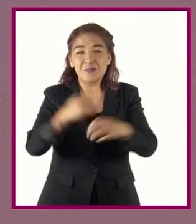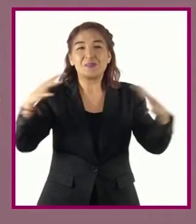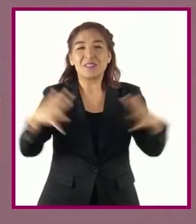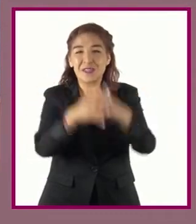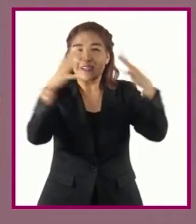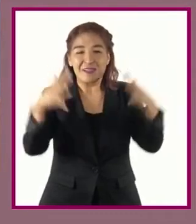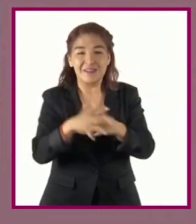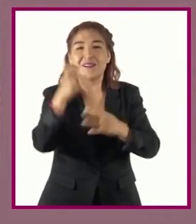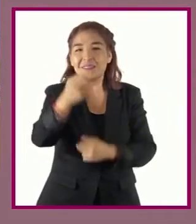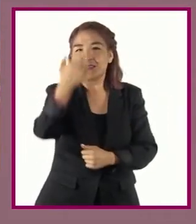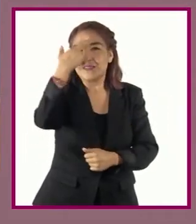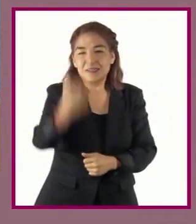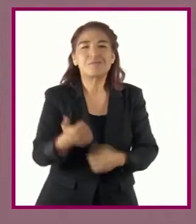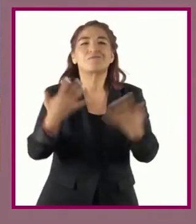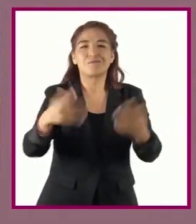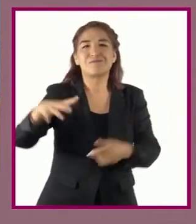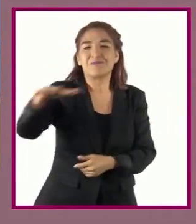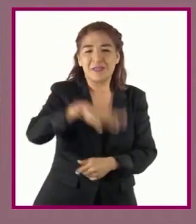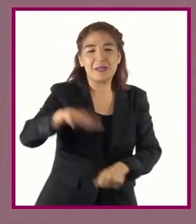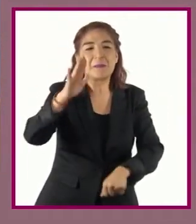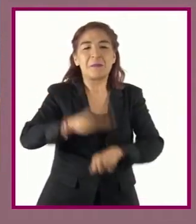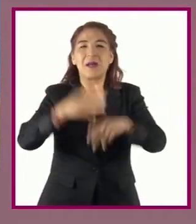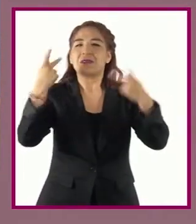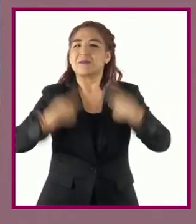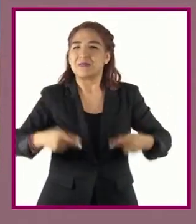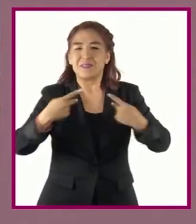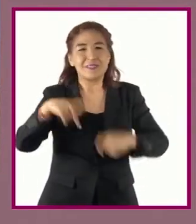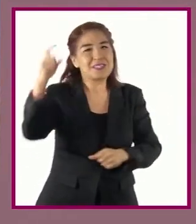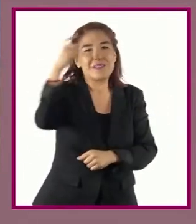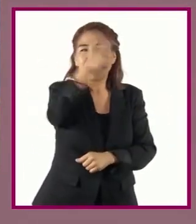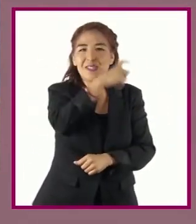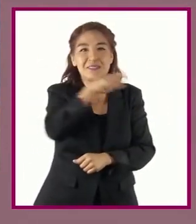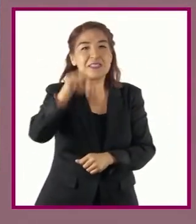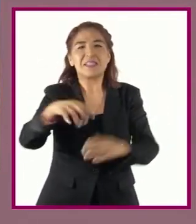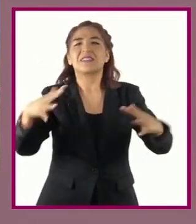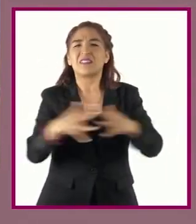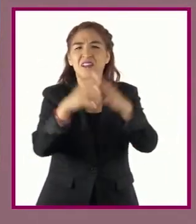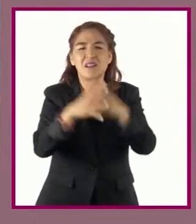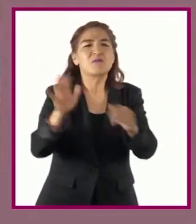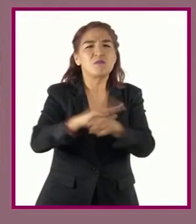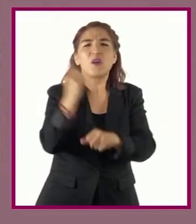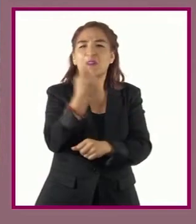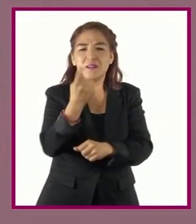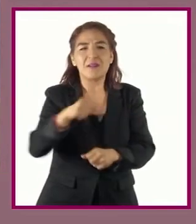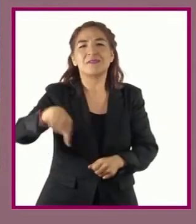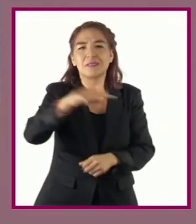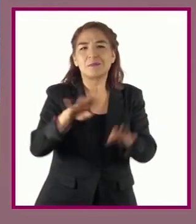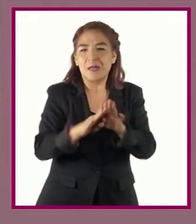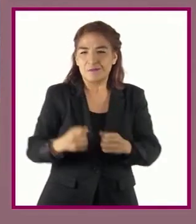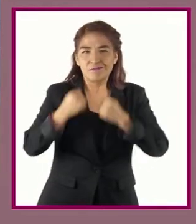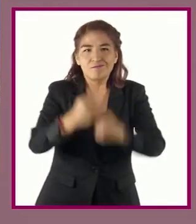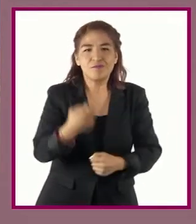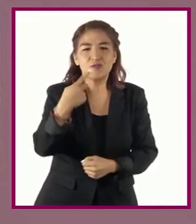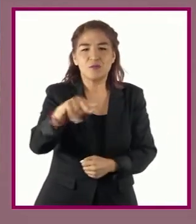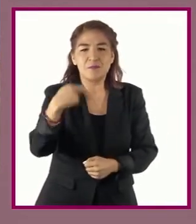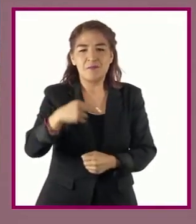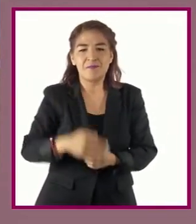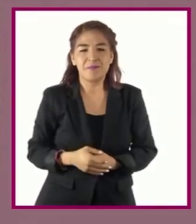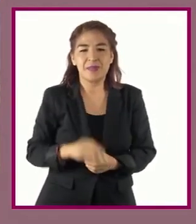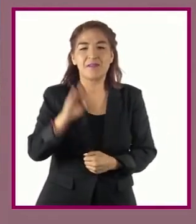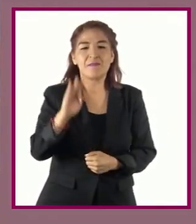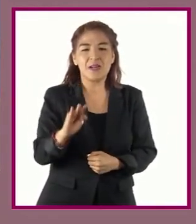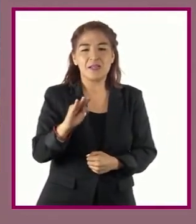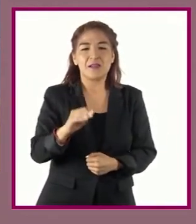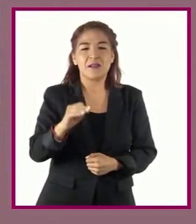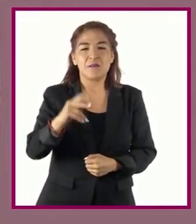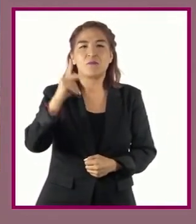estos años fue crítica para la mayoría de la población. En esta guerra civil se fortalece el movimiento armado denominado Frente Popular